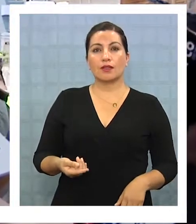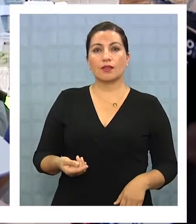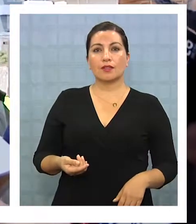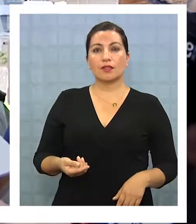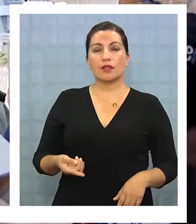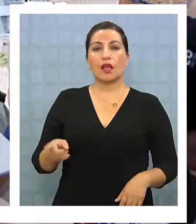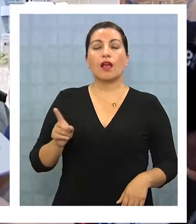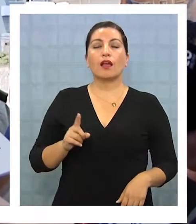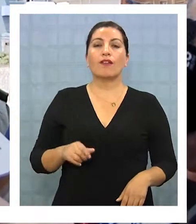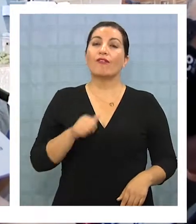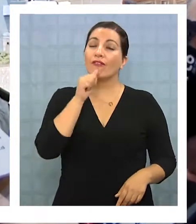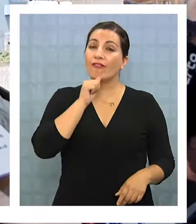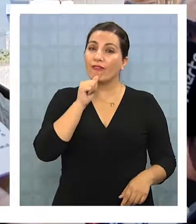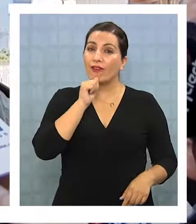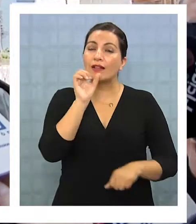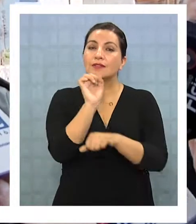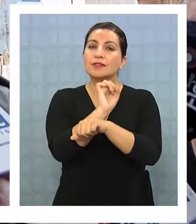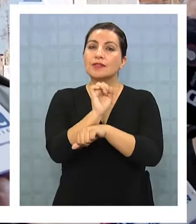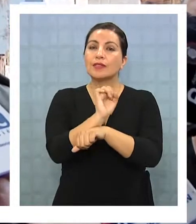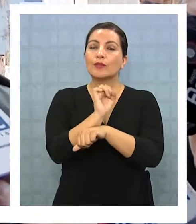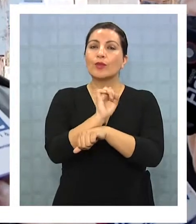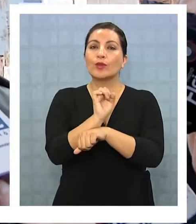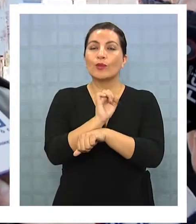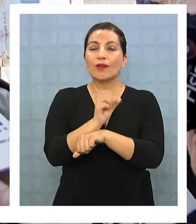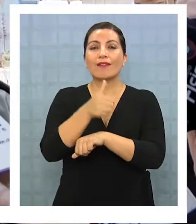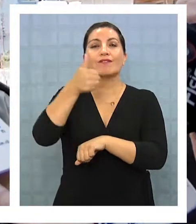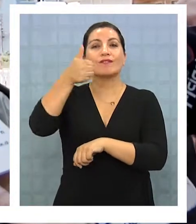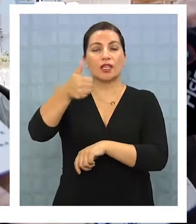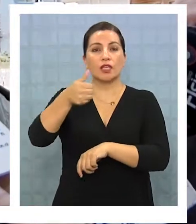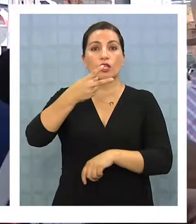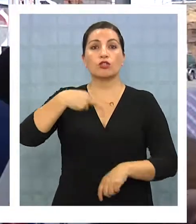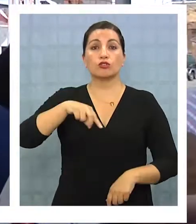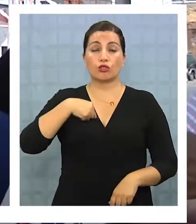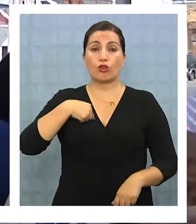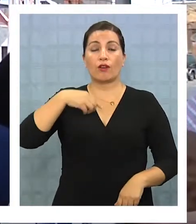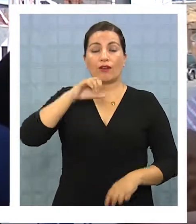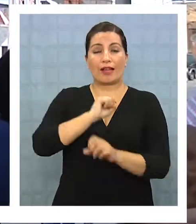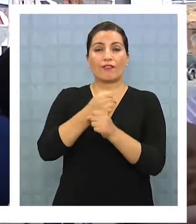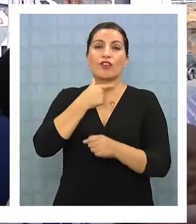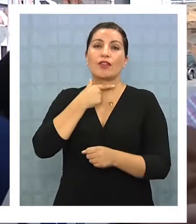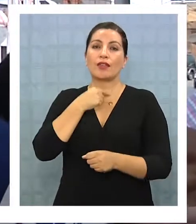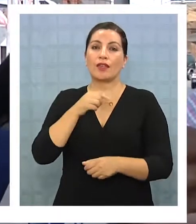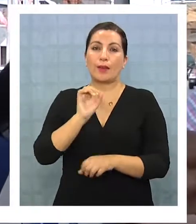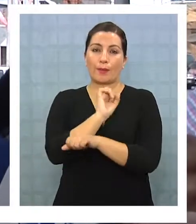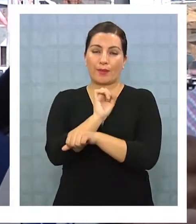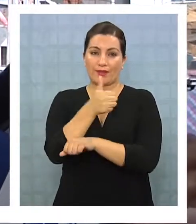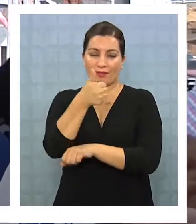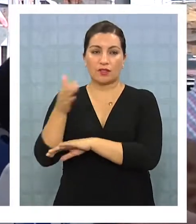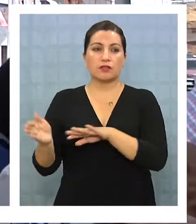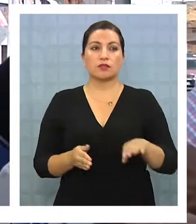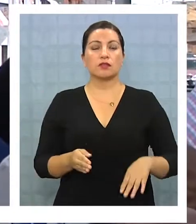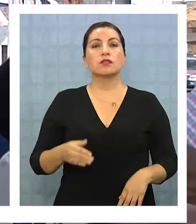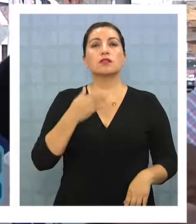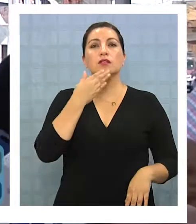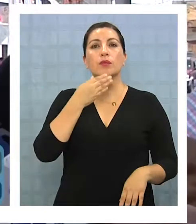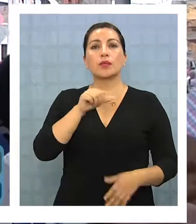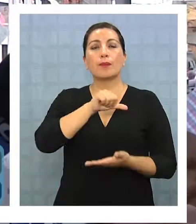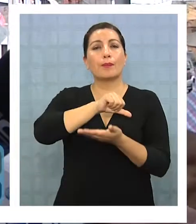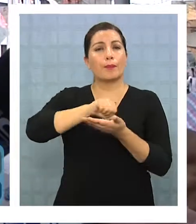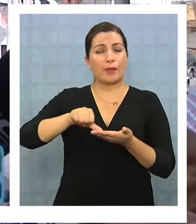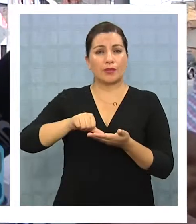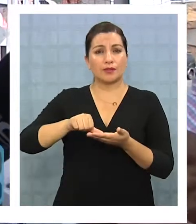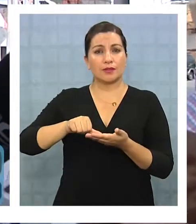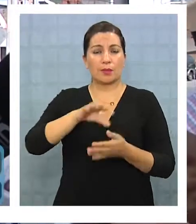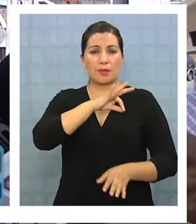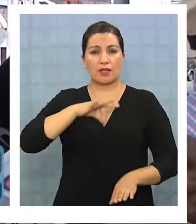no conducen de la manera que uno como autoridad espera que conduzca. Los partes que sacan el Ministerio de Transporte son catalogados como